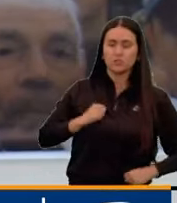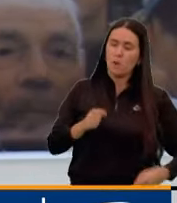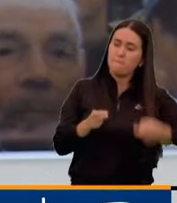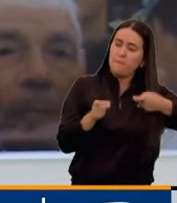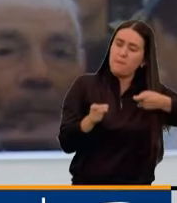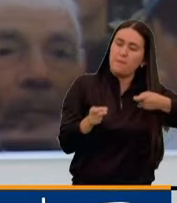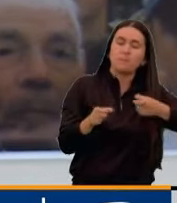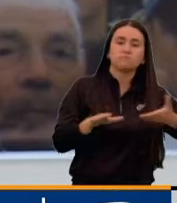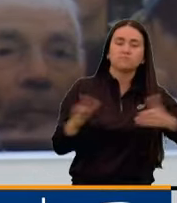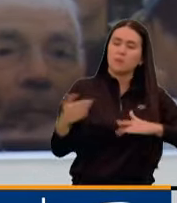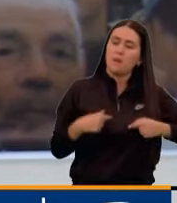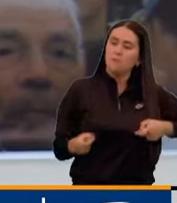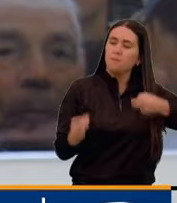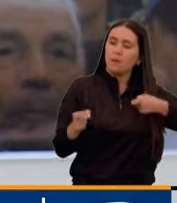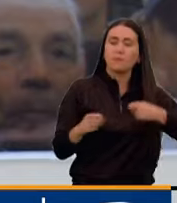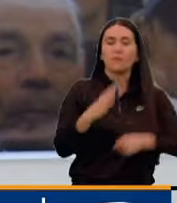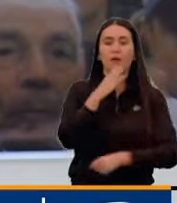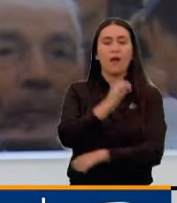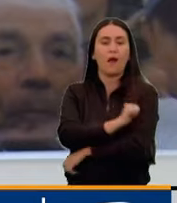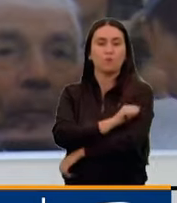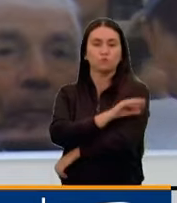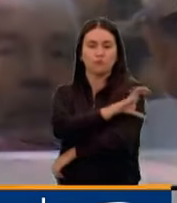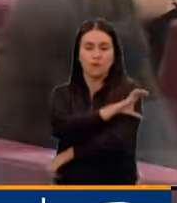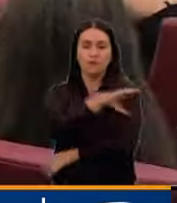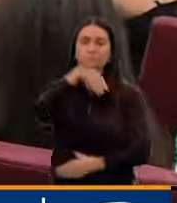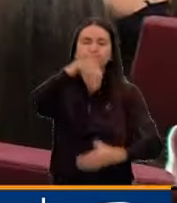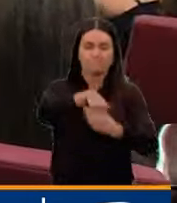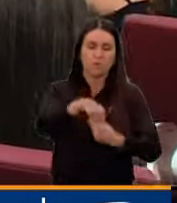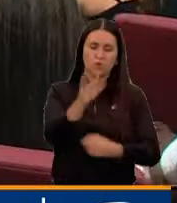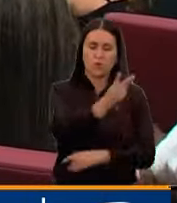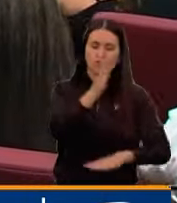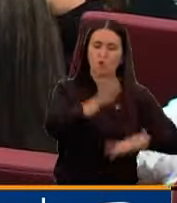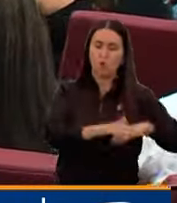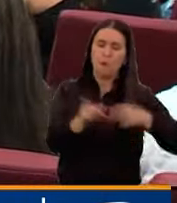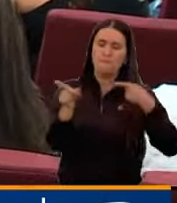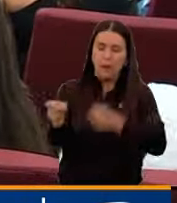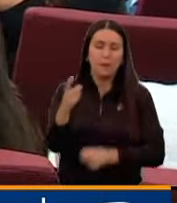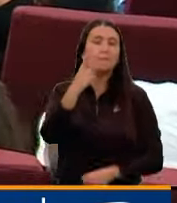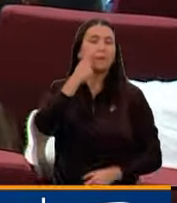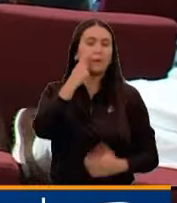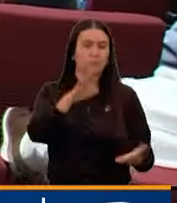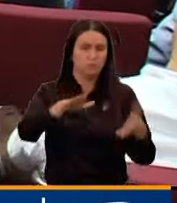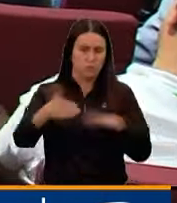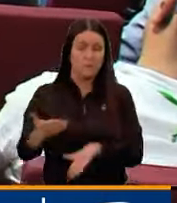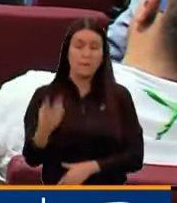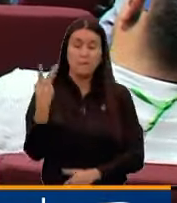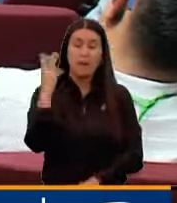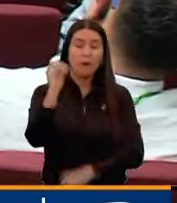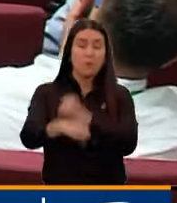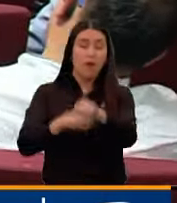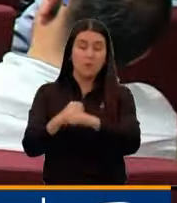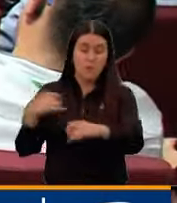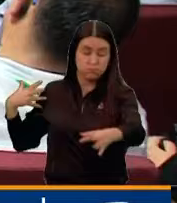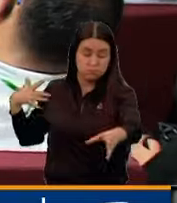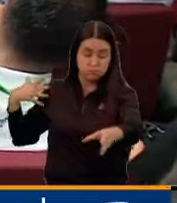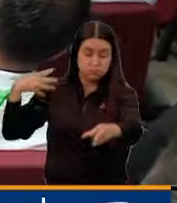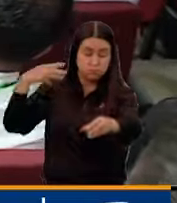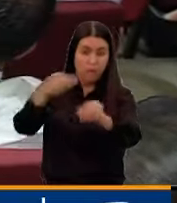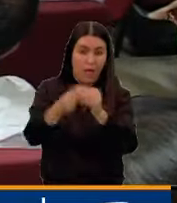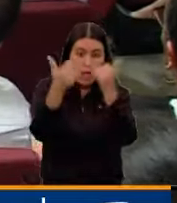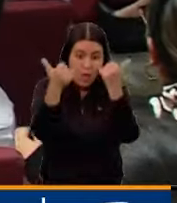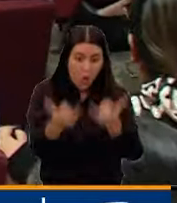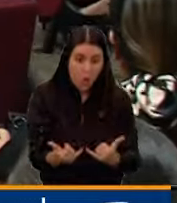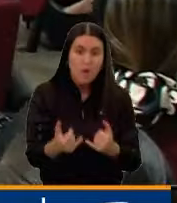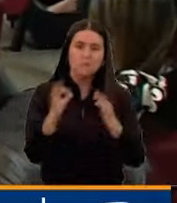cómplices de las autodefensas del Magdalena Medio. Por primera vez en 20 años, la extinta guerrilla de las FARC pidió